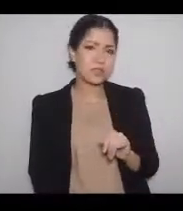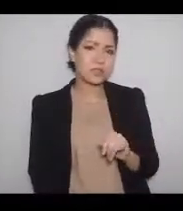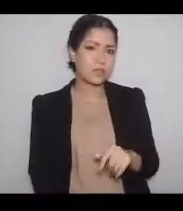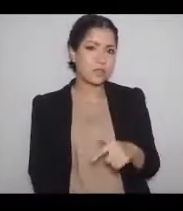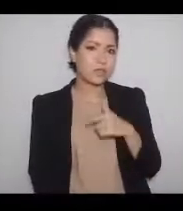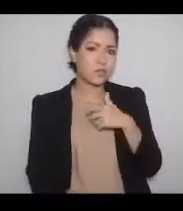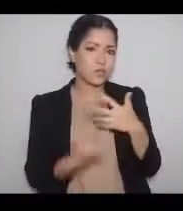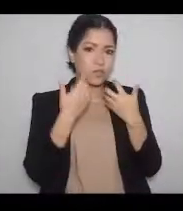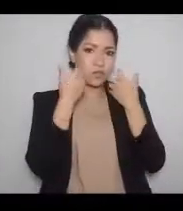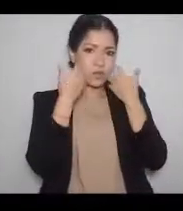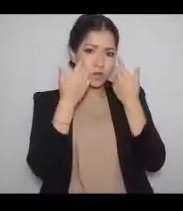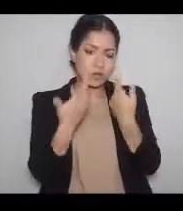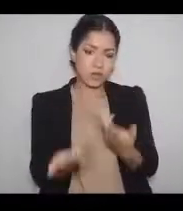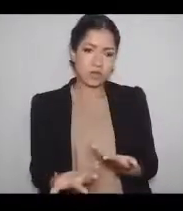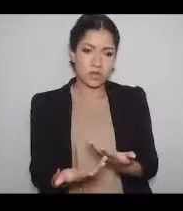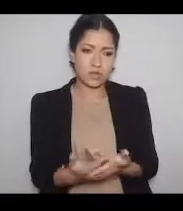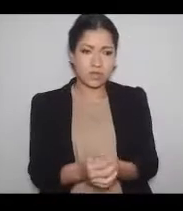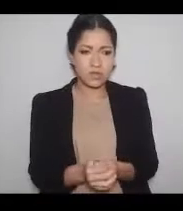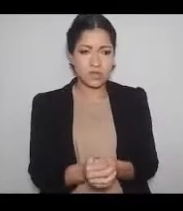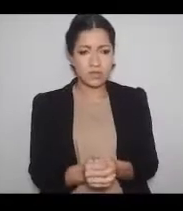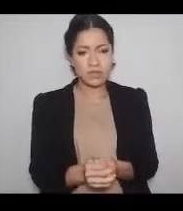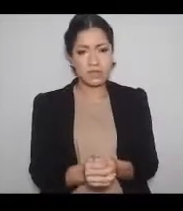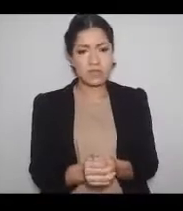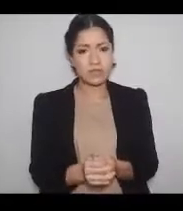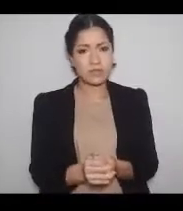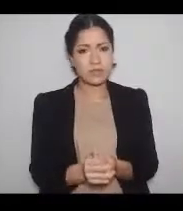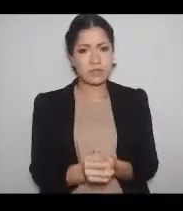Quise mucho a tu mamá.